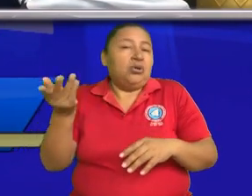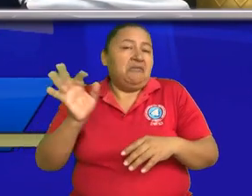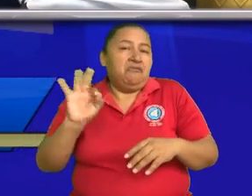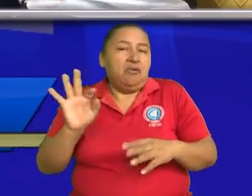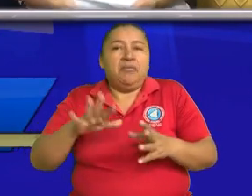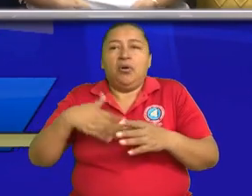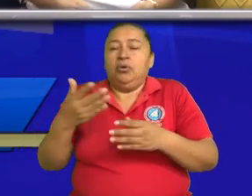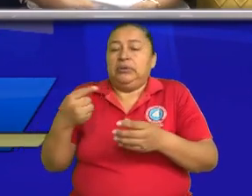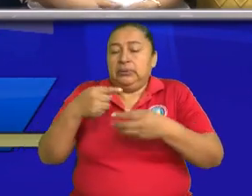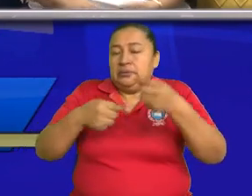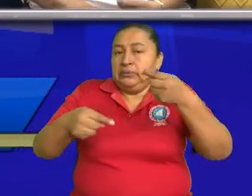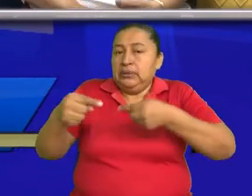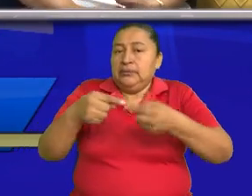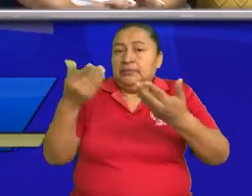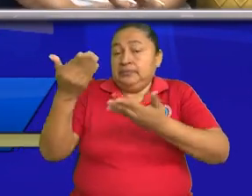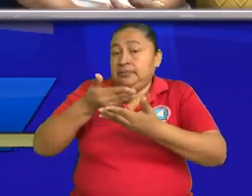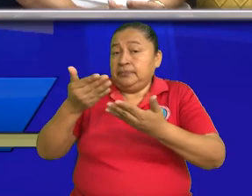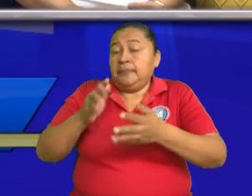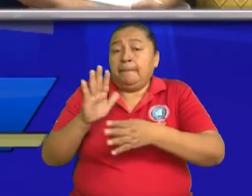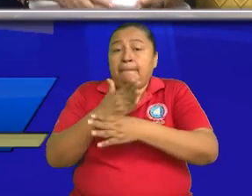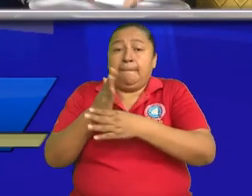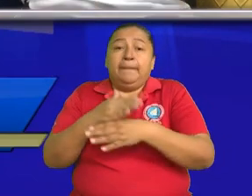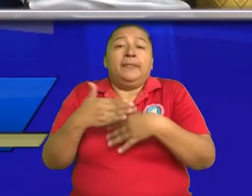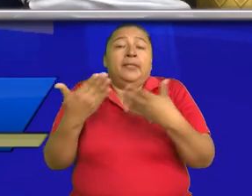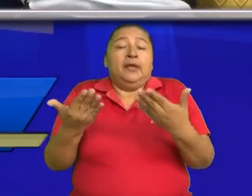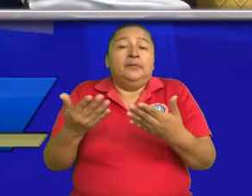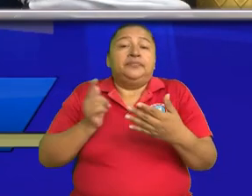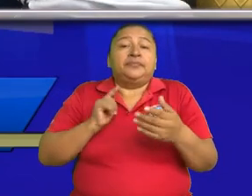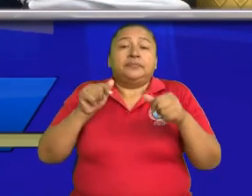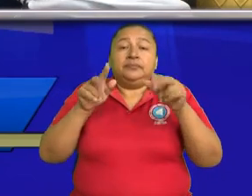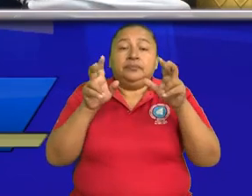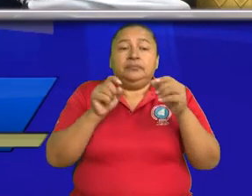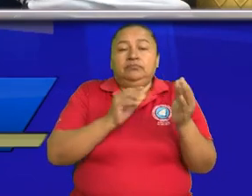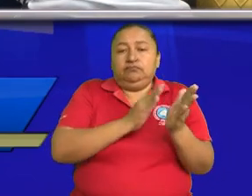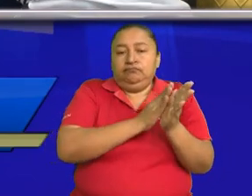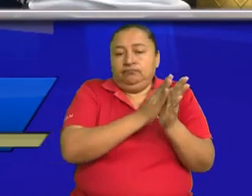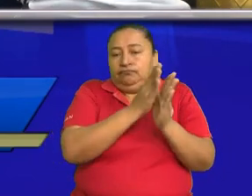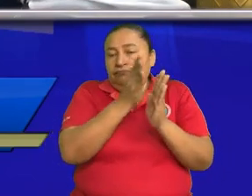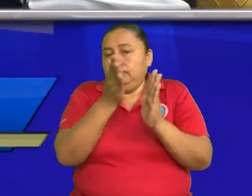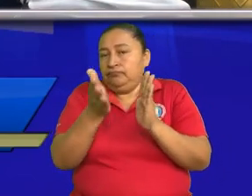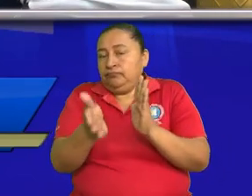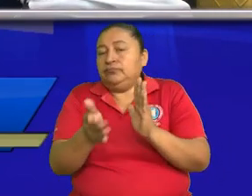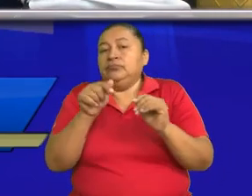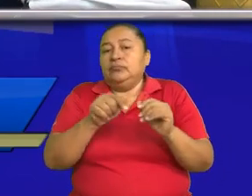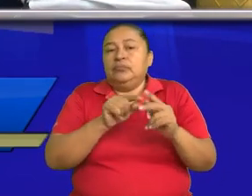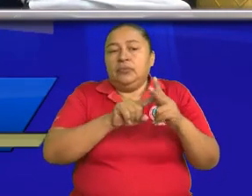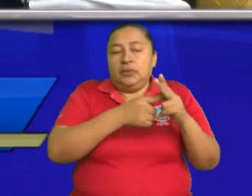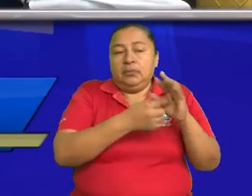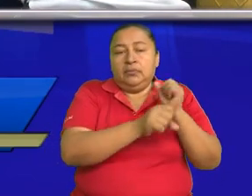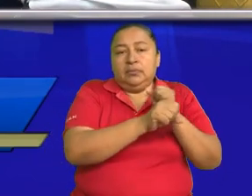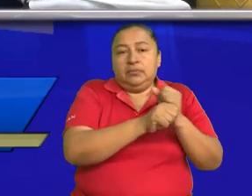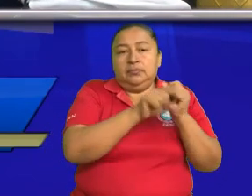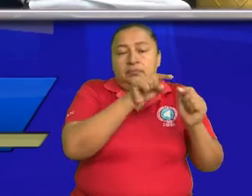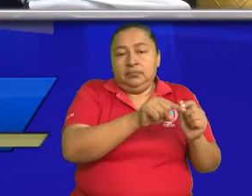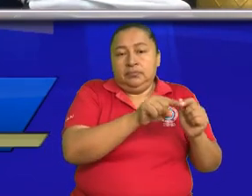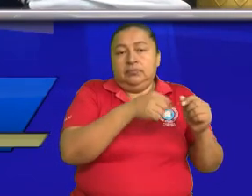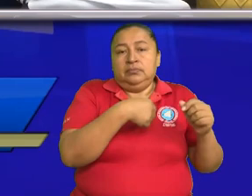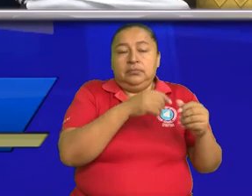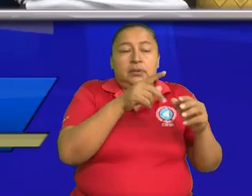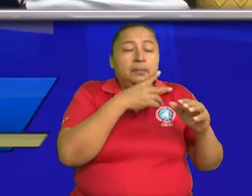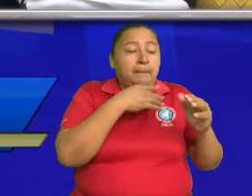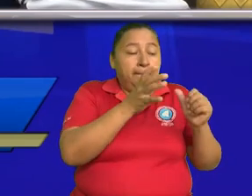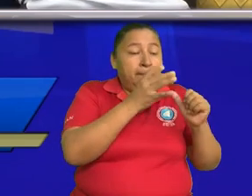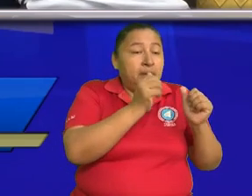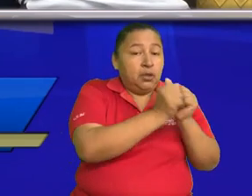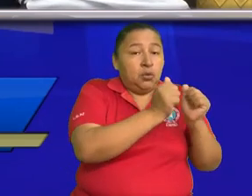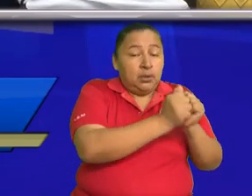otra estrategia de abordaje de con los muchachos. Entonces, el tema de la transición. Y lo trabajamos desde la transición de preescolar a